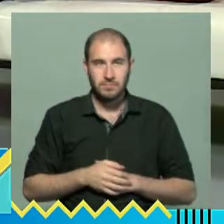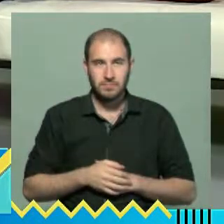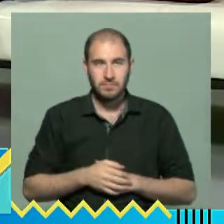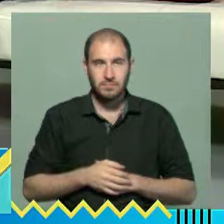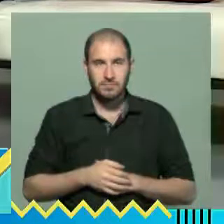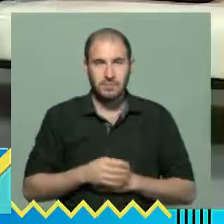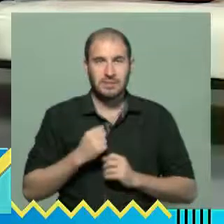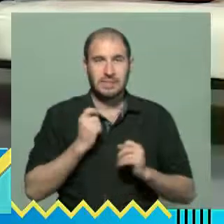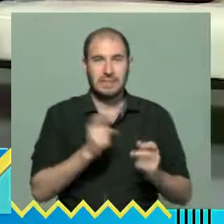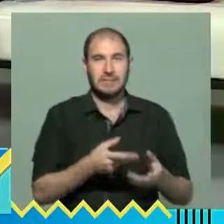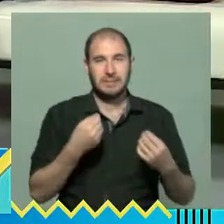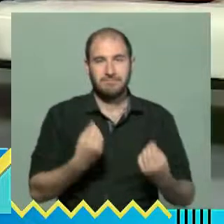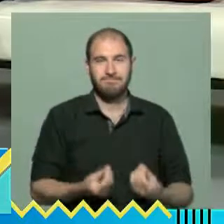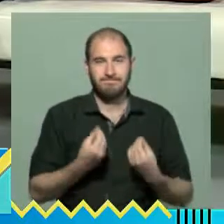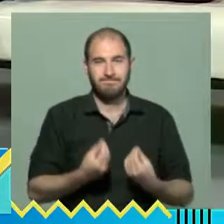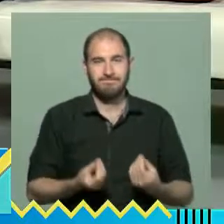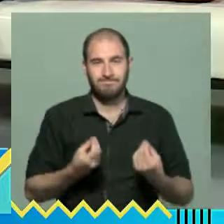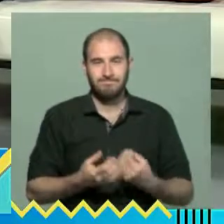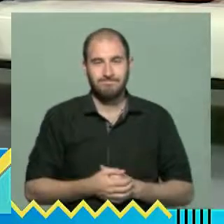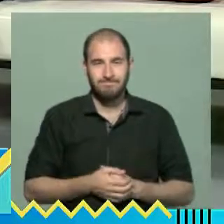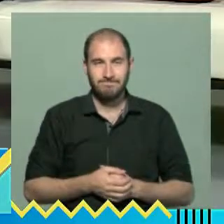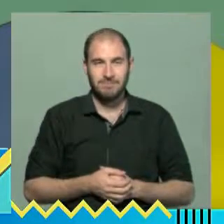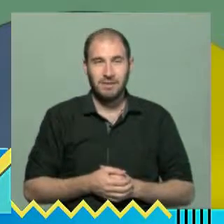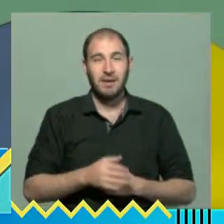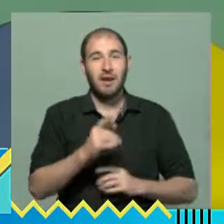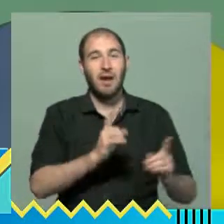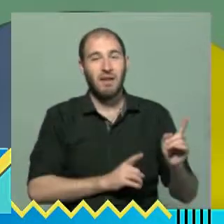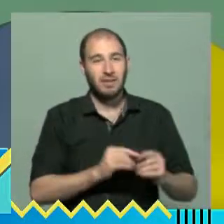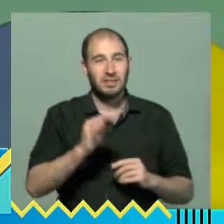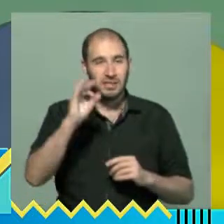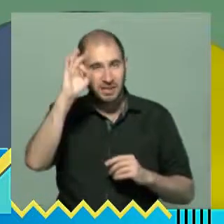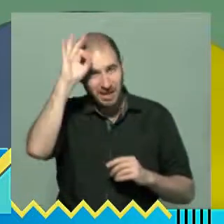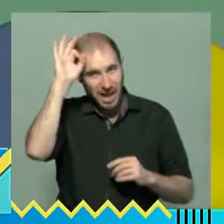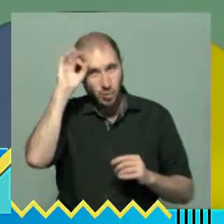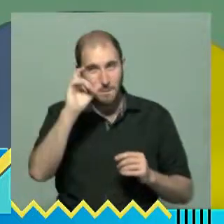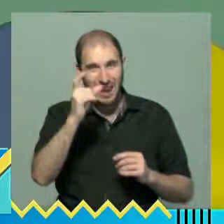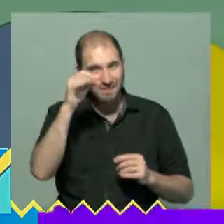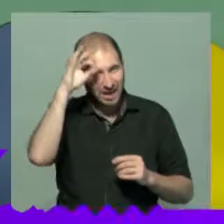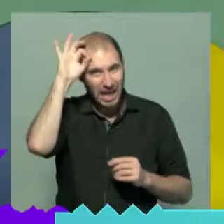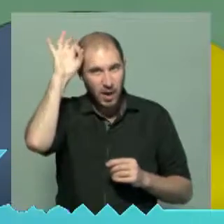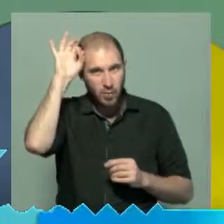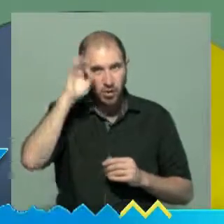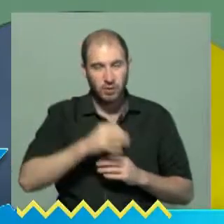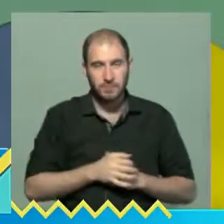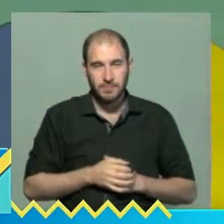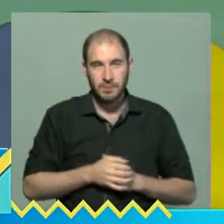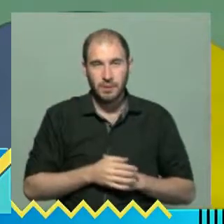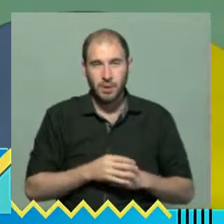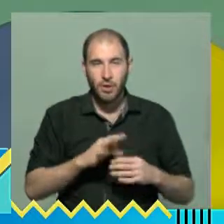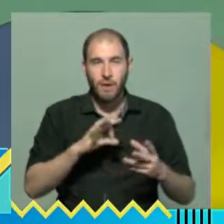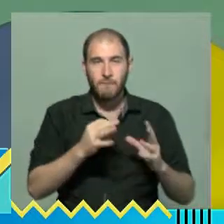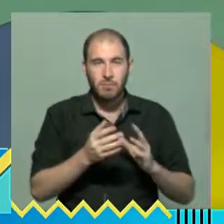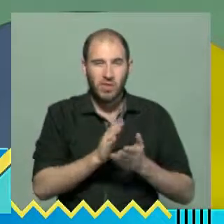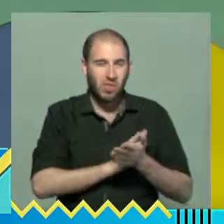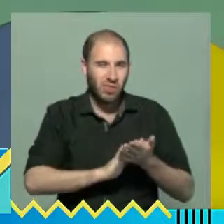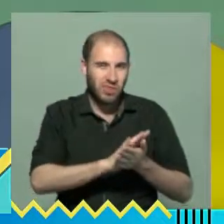¿Qué te puedo decir? En algunos casos el neuro se usa como una forma de